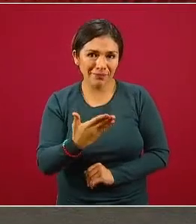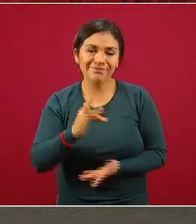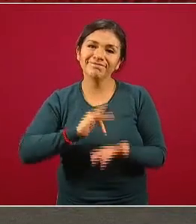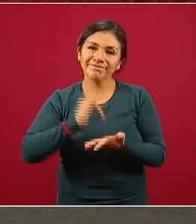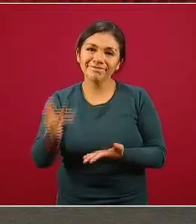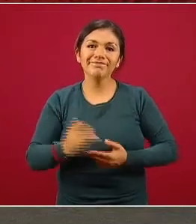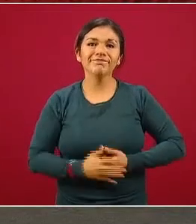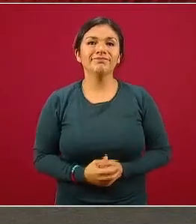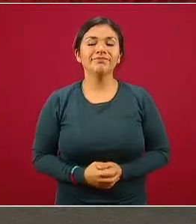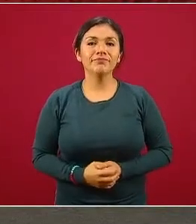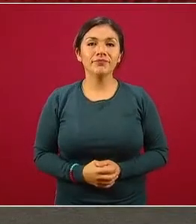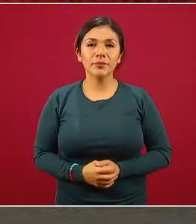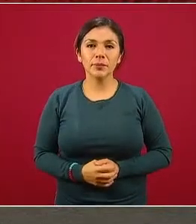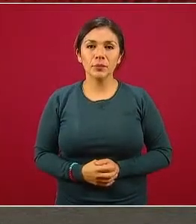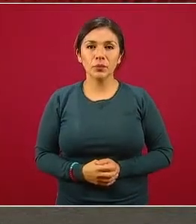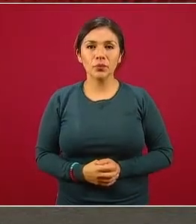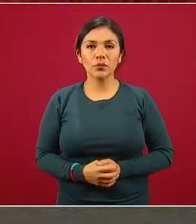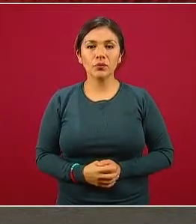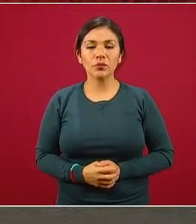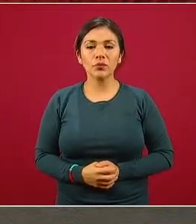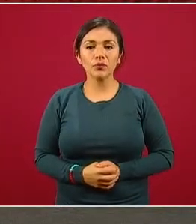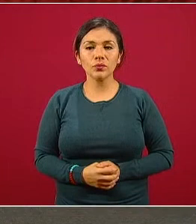gracias.